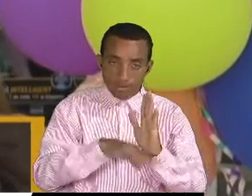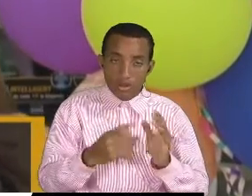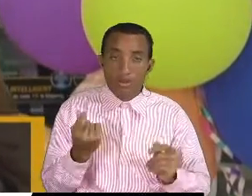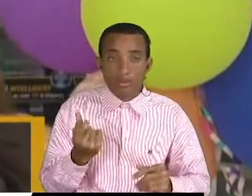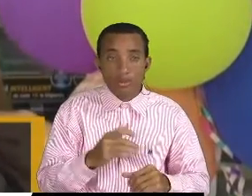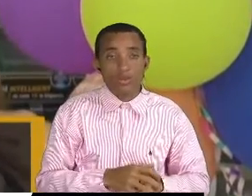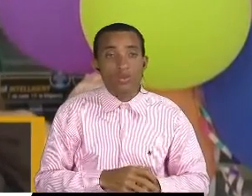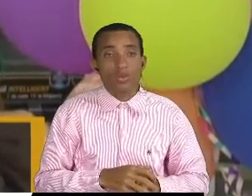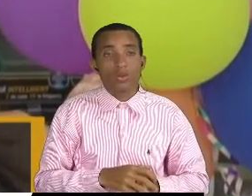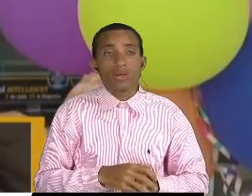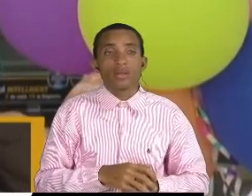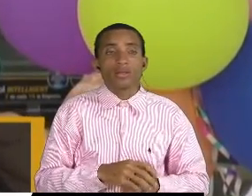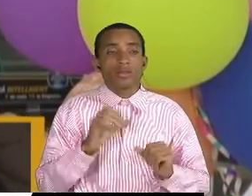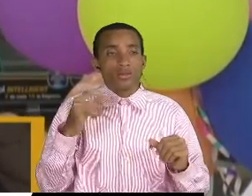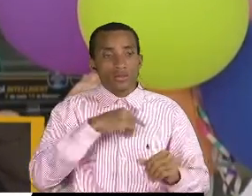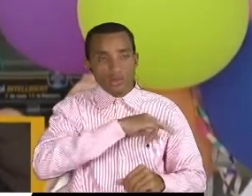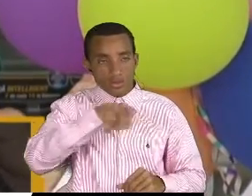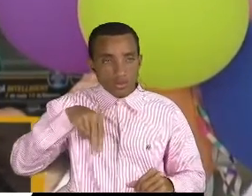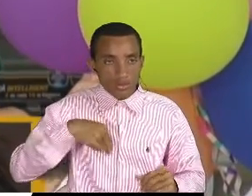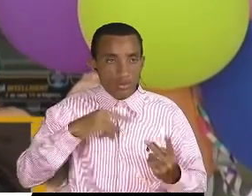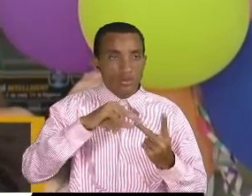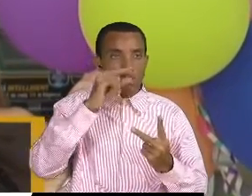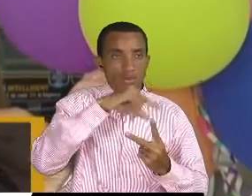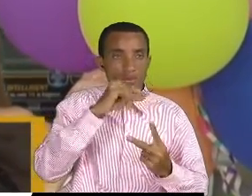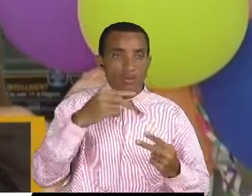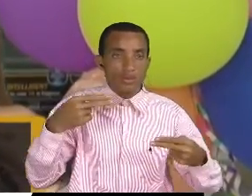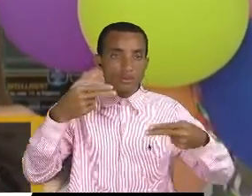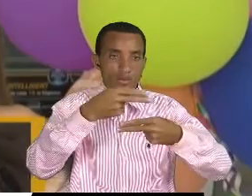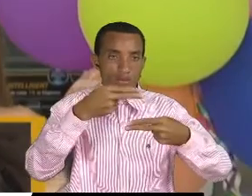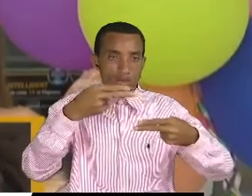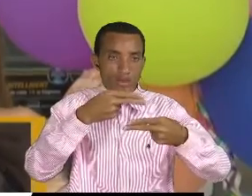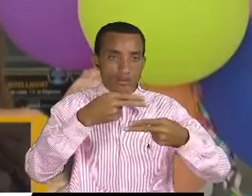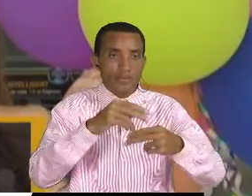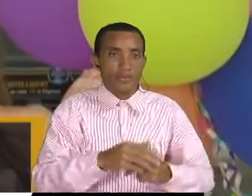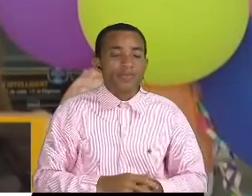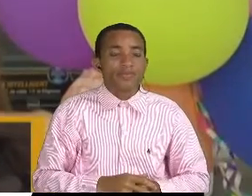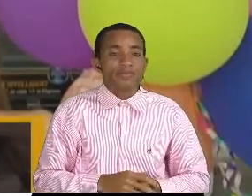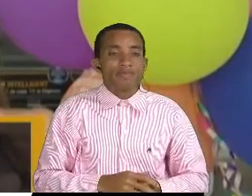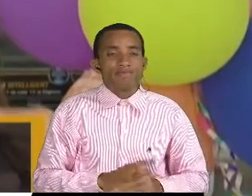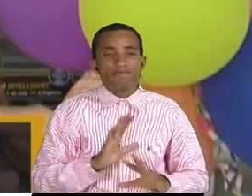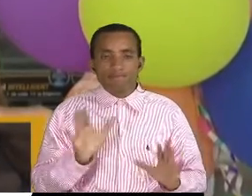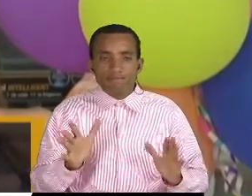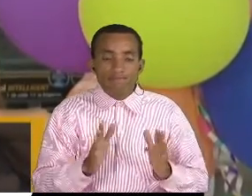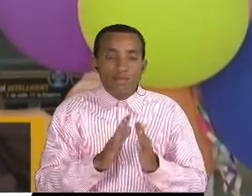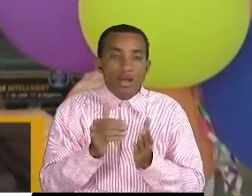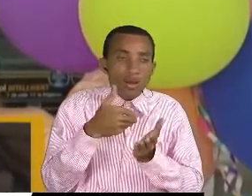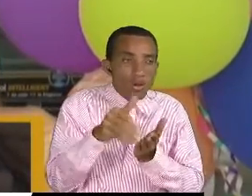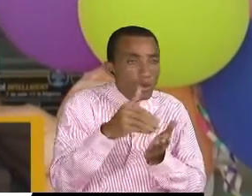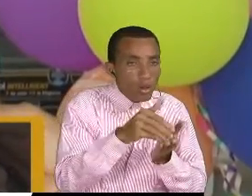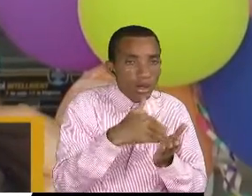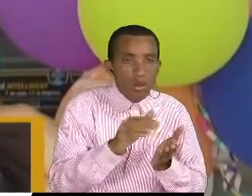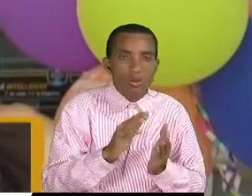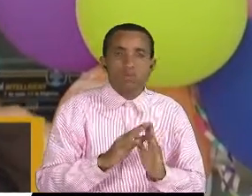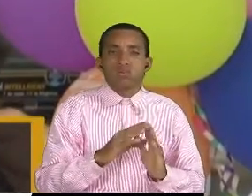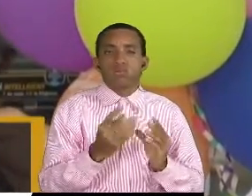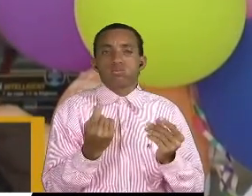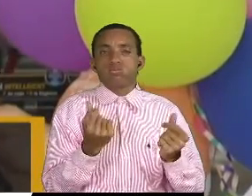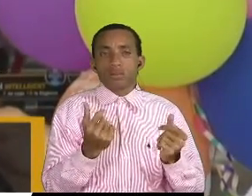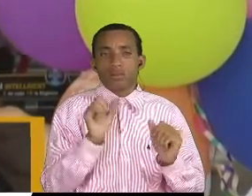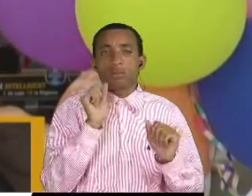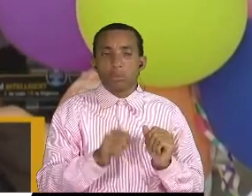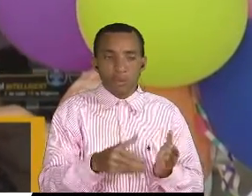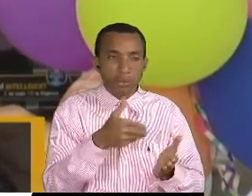las funciones de nosotros como como cooperativa, de llegar al consumidor con unos precios